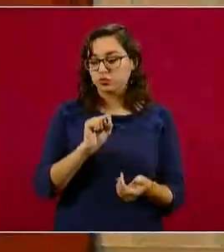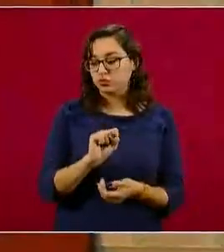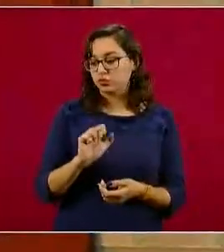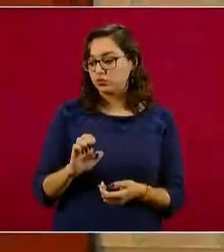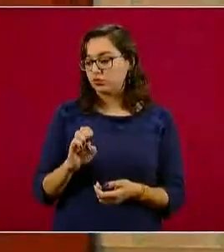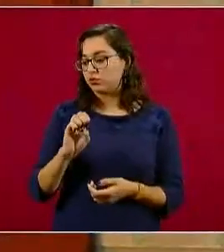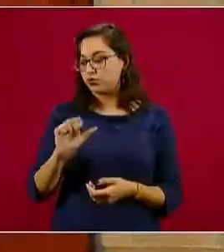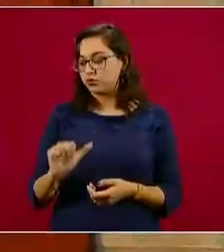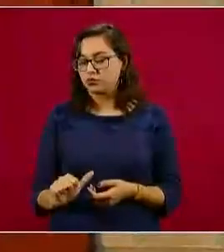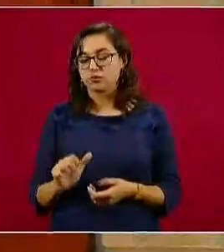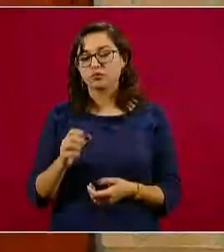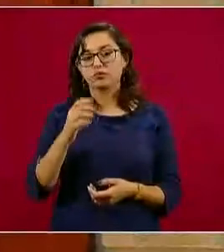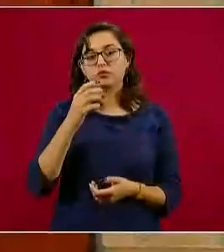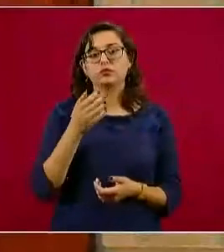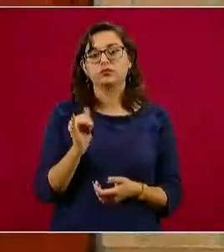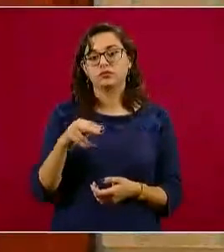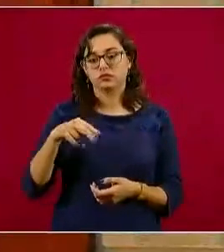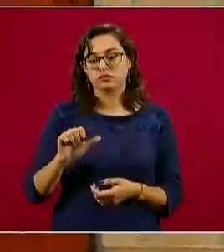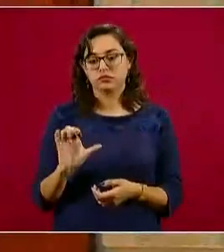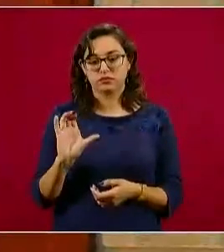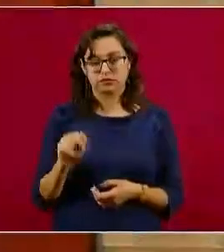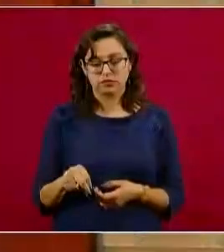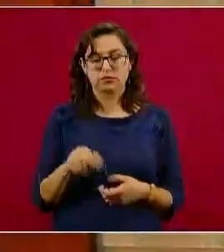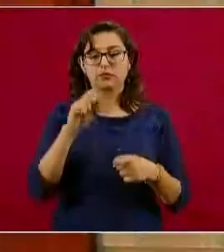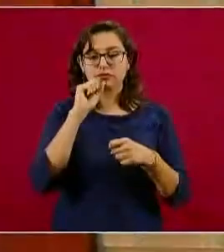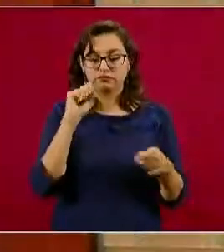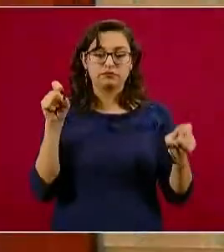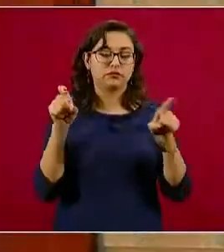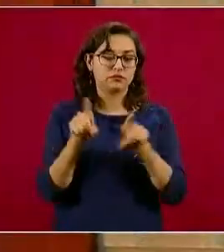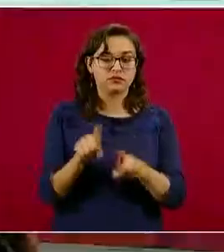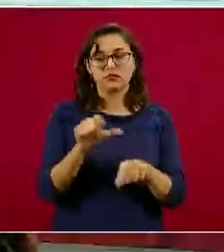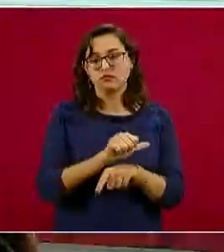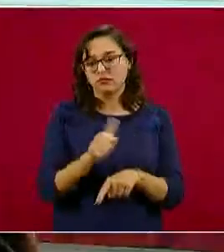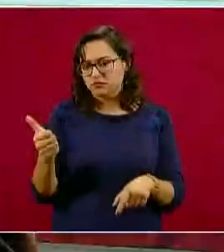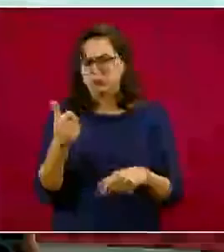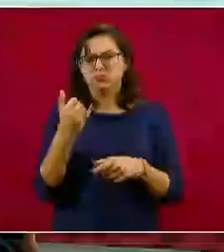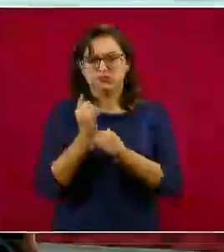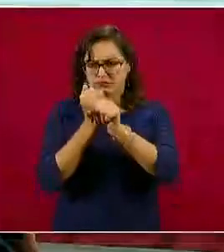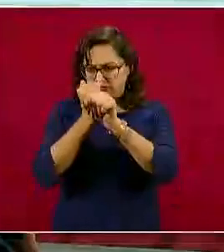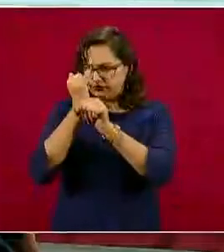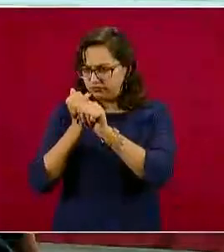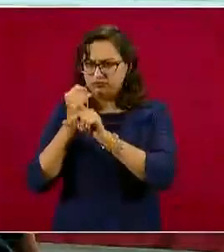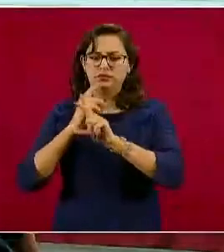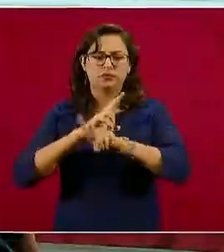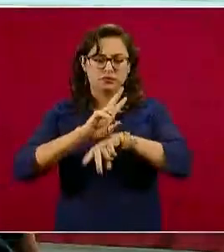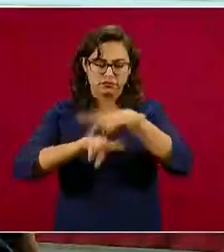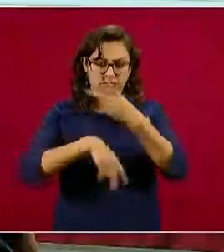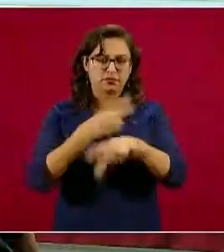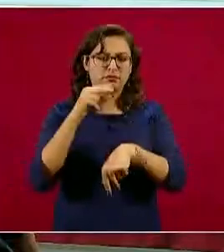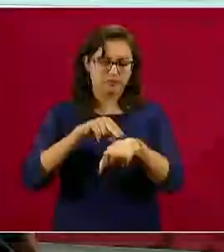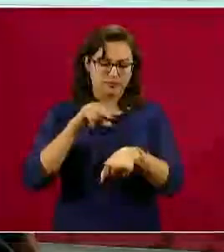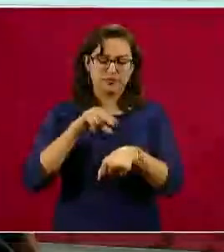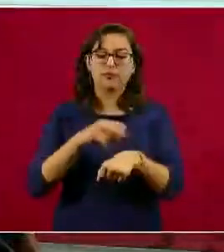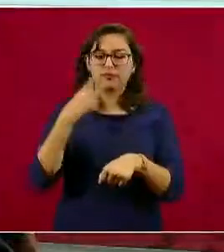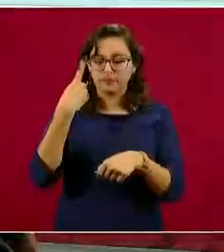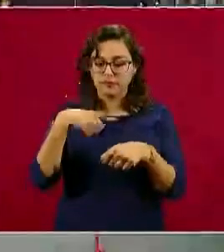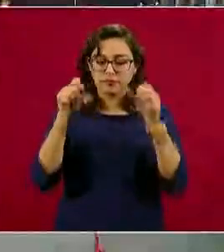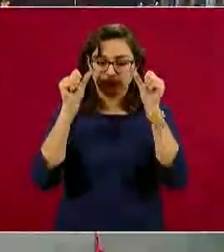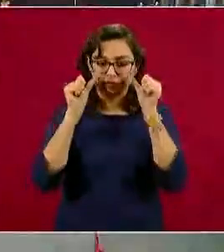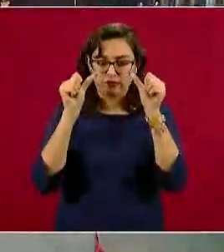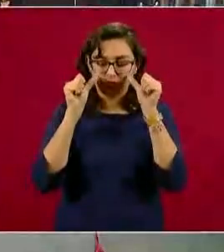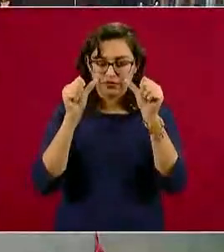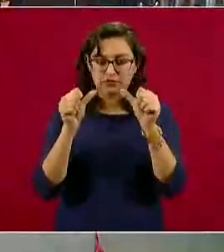el INCAN, como les dije, o también en algunas otras fuentes, y vayan a los servicios de atención para que también